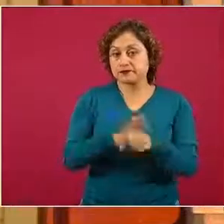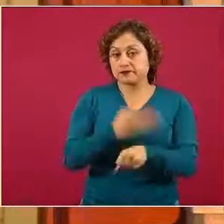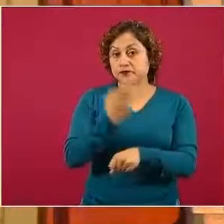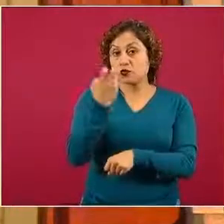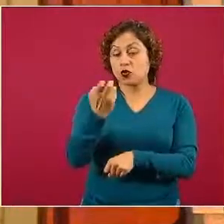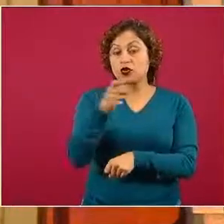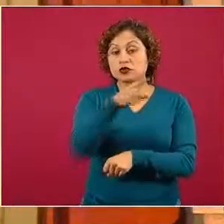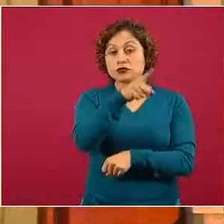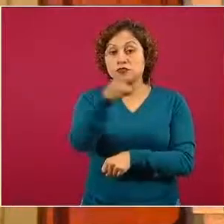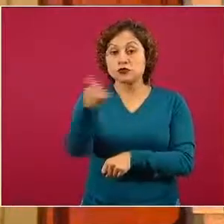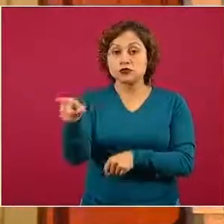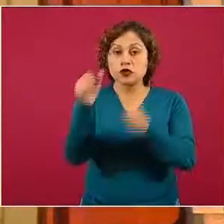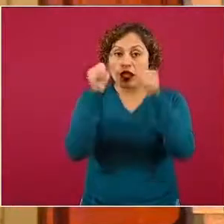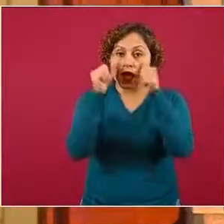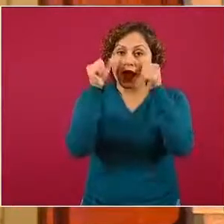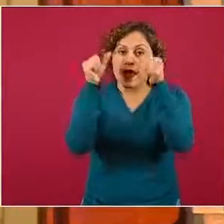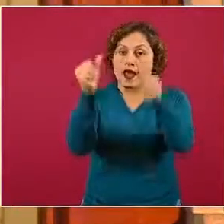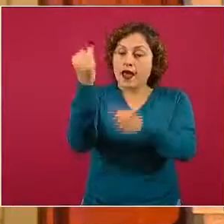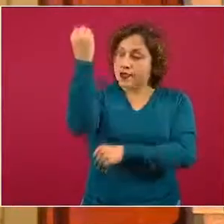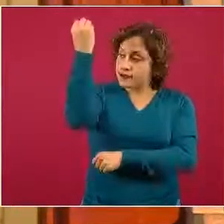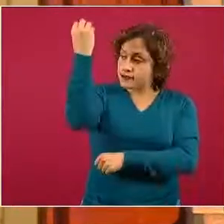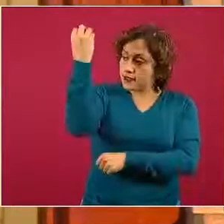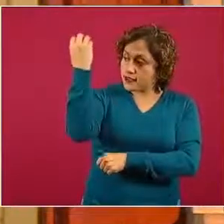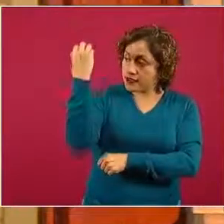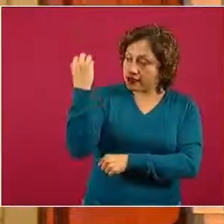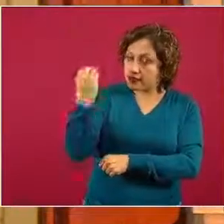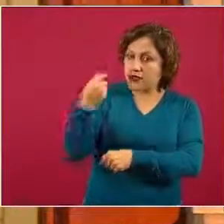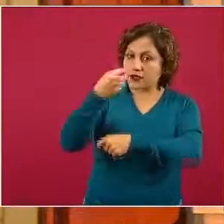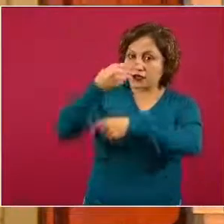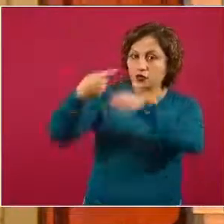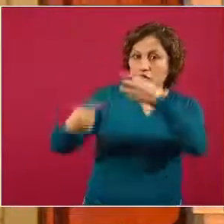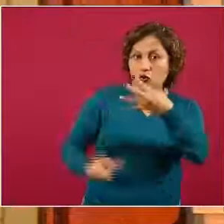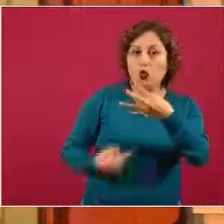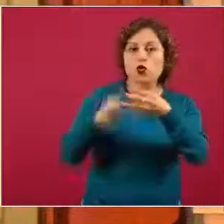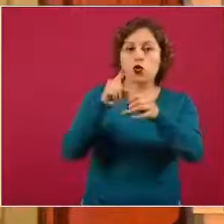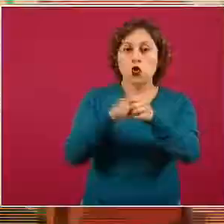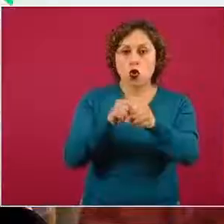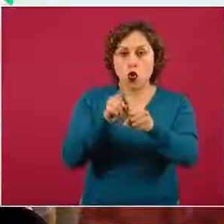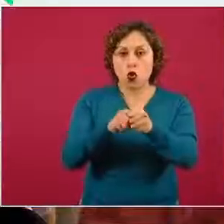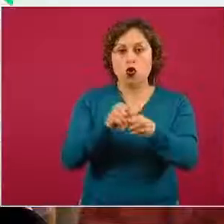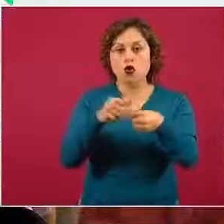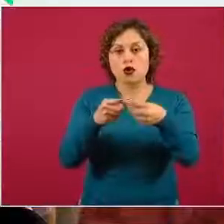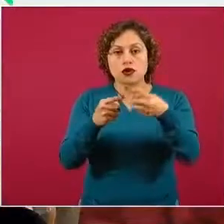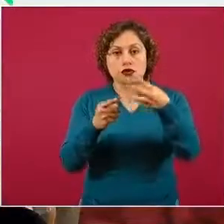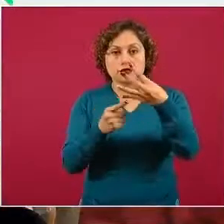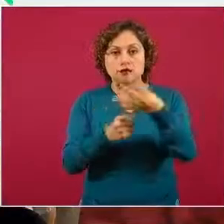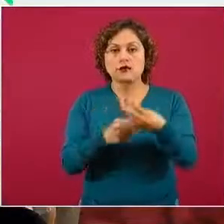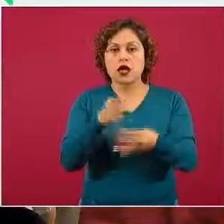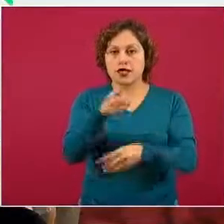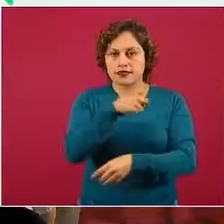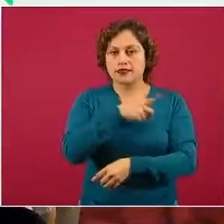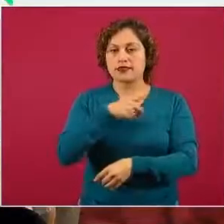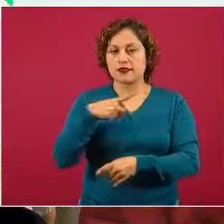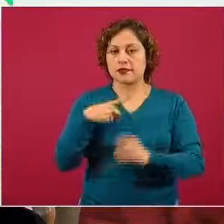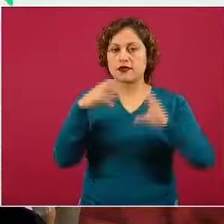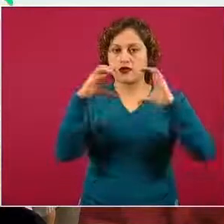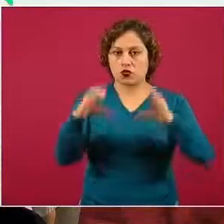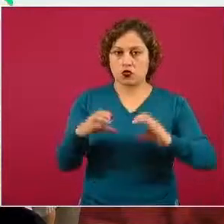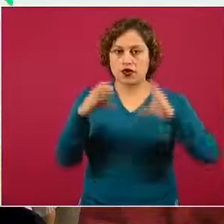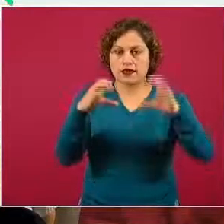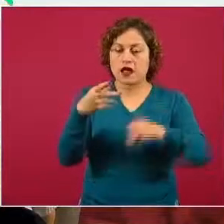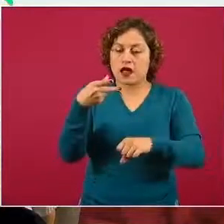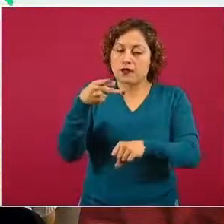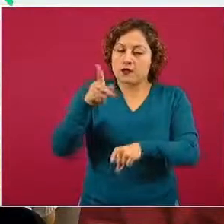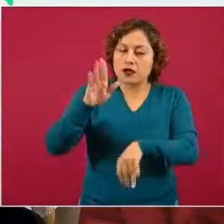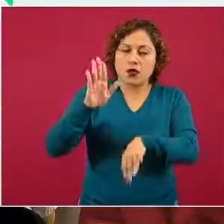que mantener en cualquiera de los 4 niveles de riesgo, pero sobre todo en los niveles máximo y alto, todas las